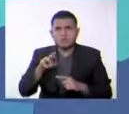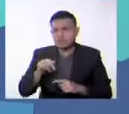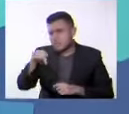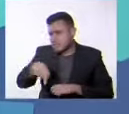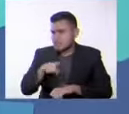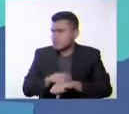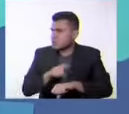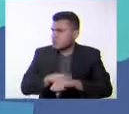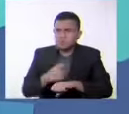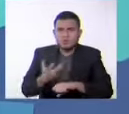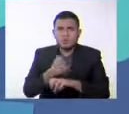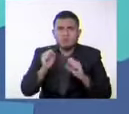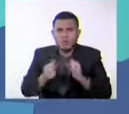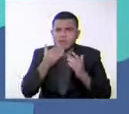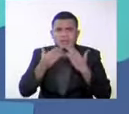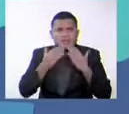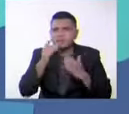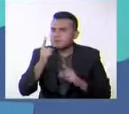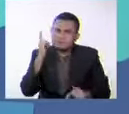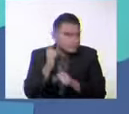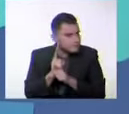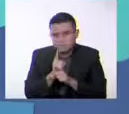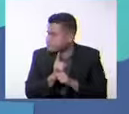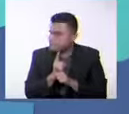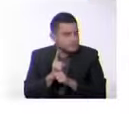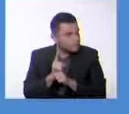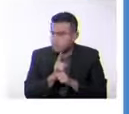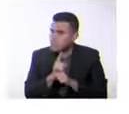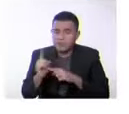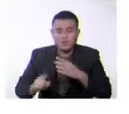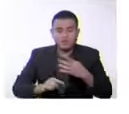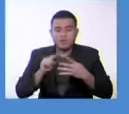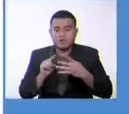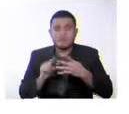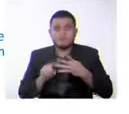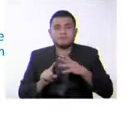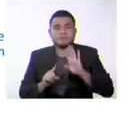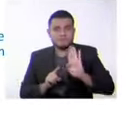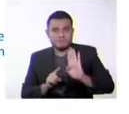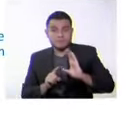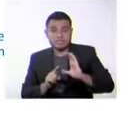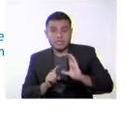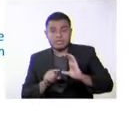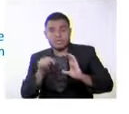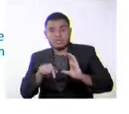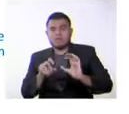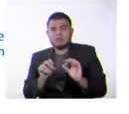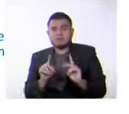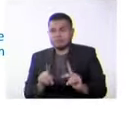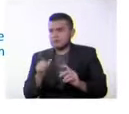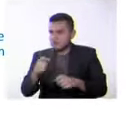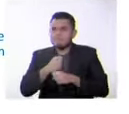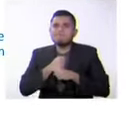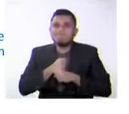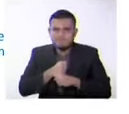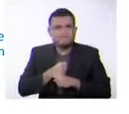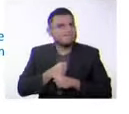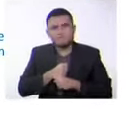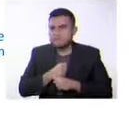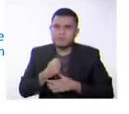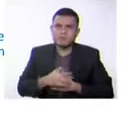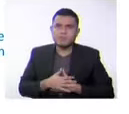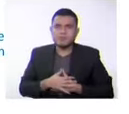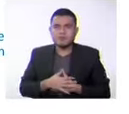decir que no es correcta. Vamos a ver el literal C en esta ocasión y ver si es afirmativa o